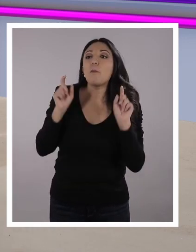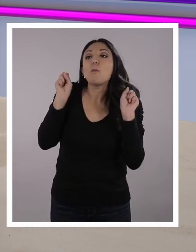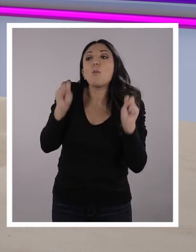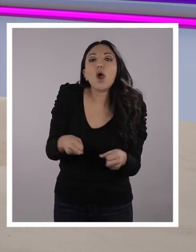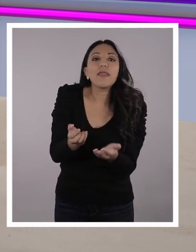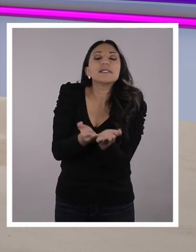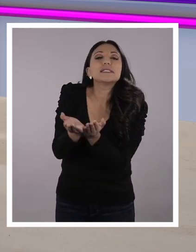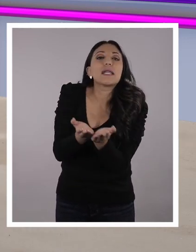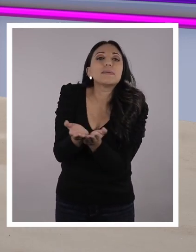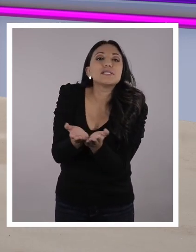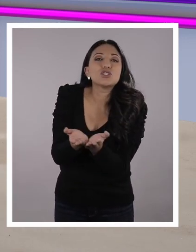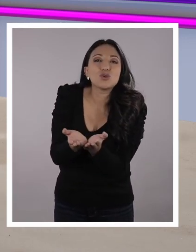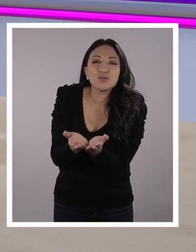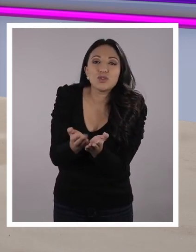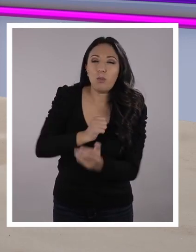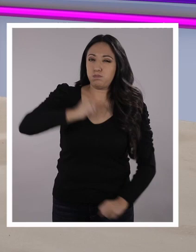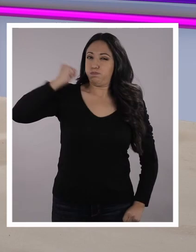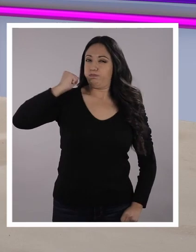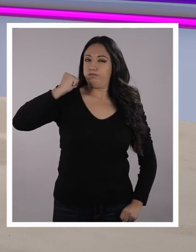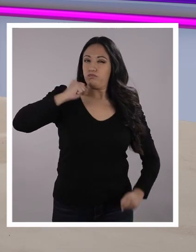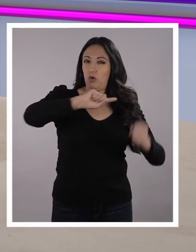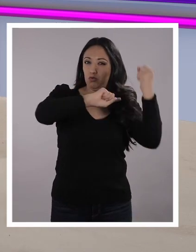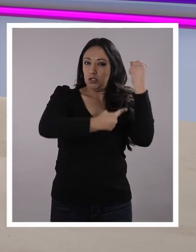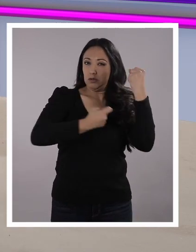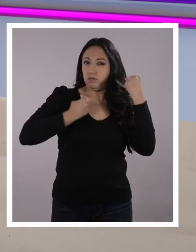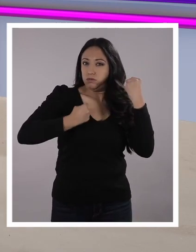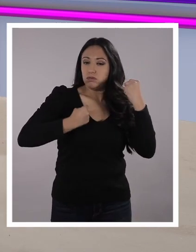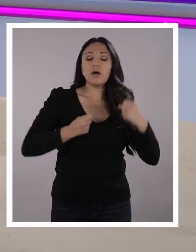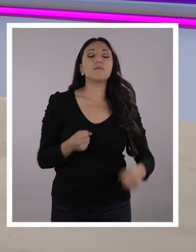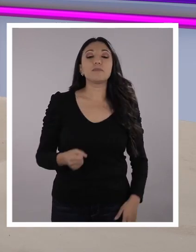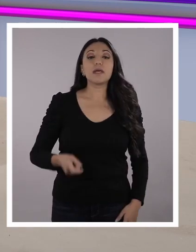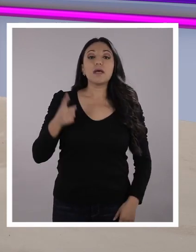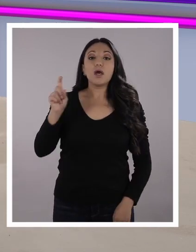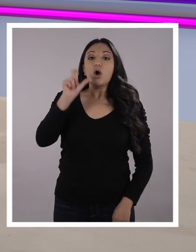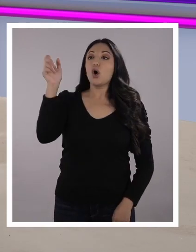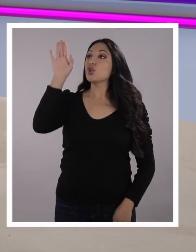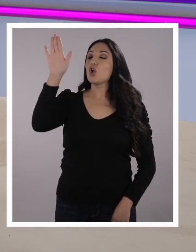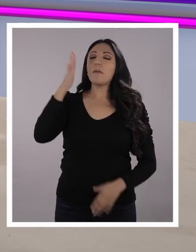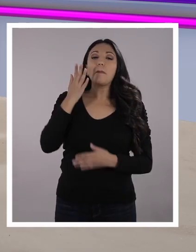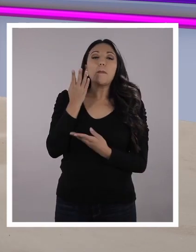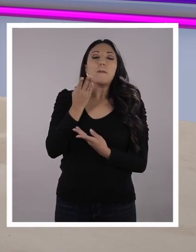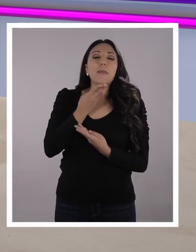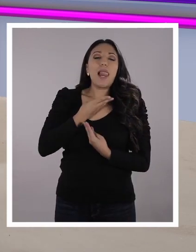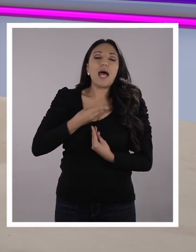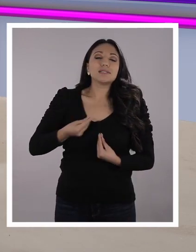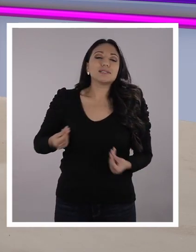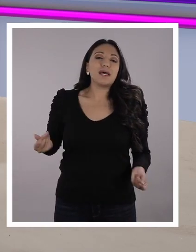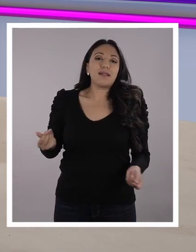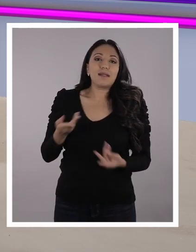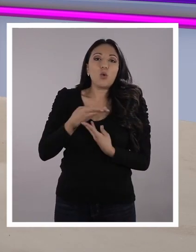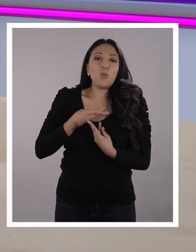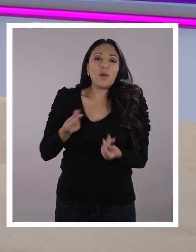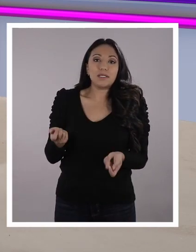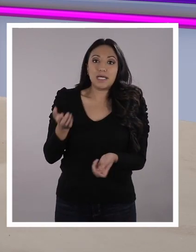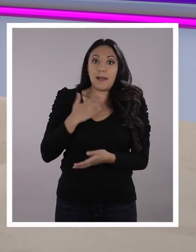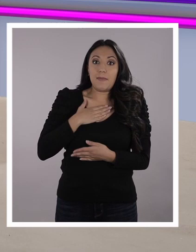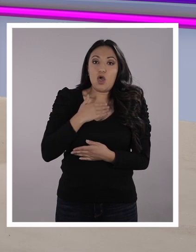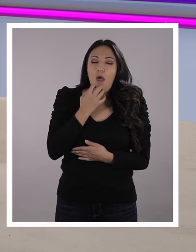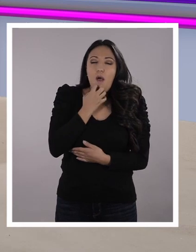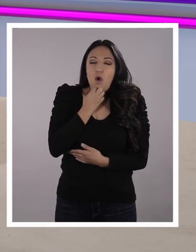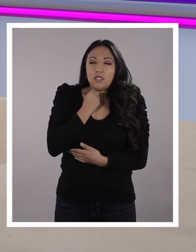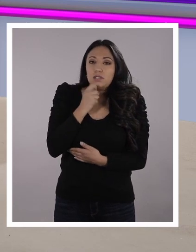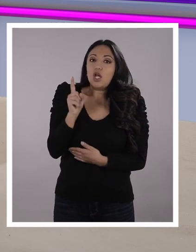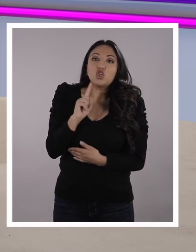servicio. Perfecto. Y la última, Santi, ¿no sería un placer individual, egoísta, sino? Estamos gozando.